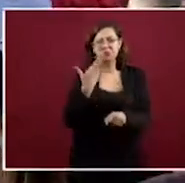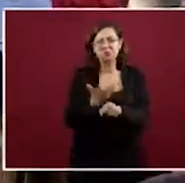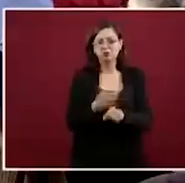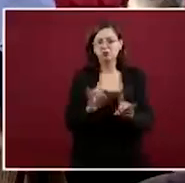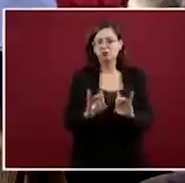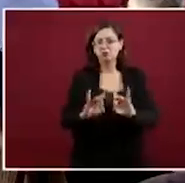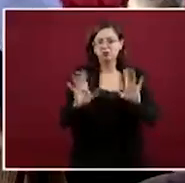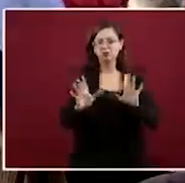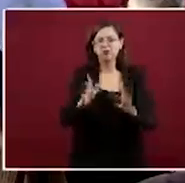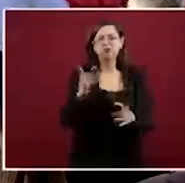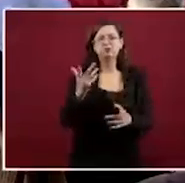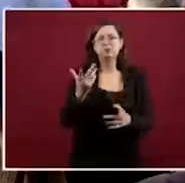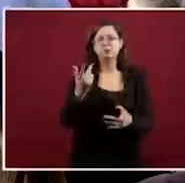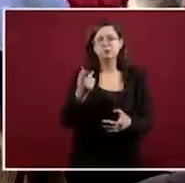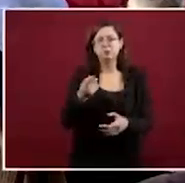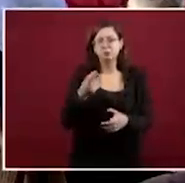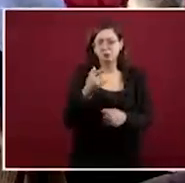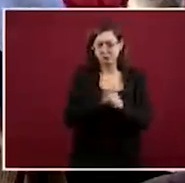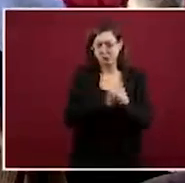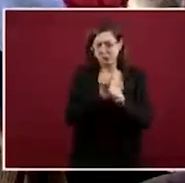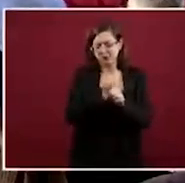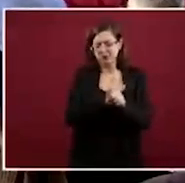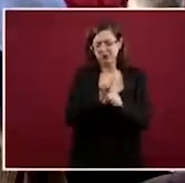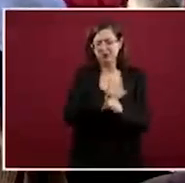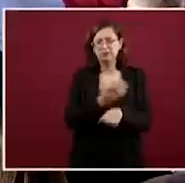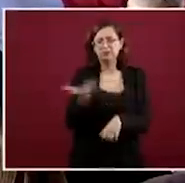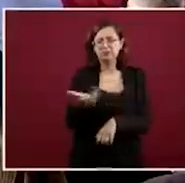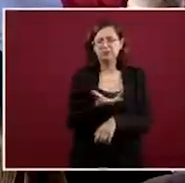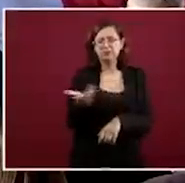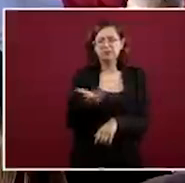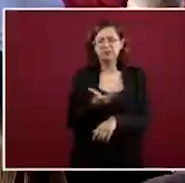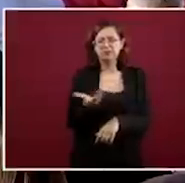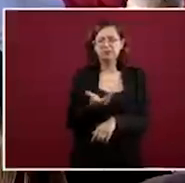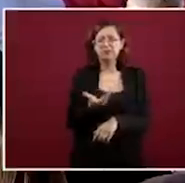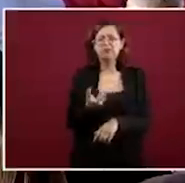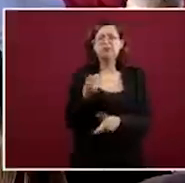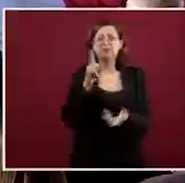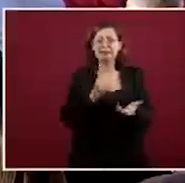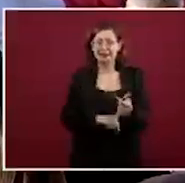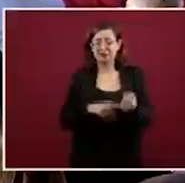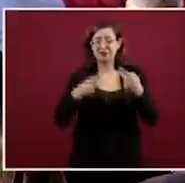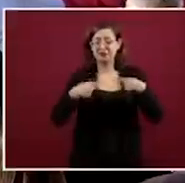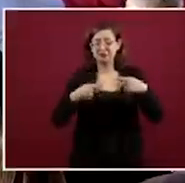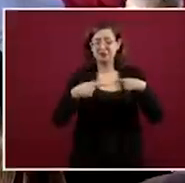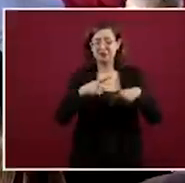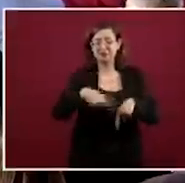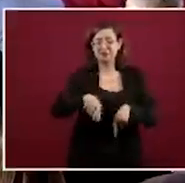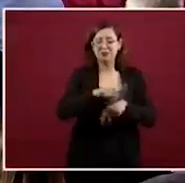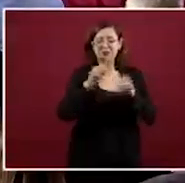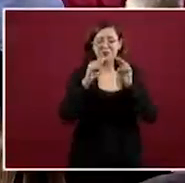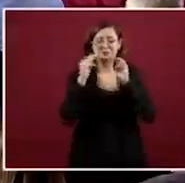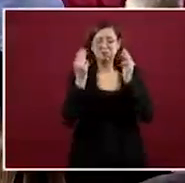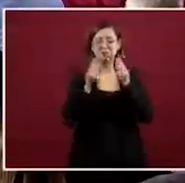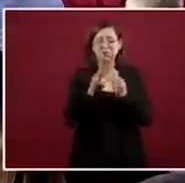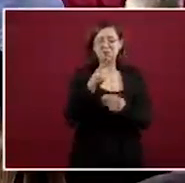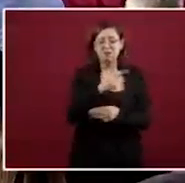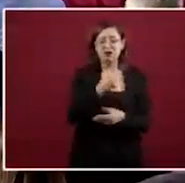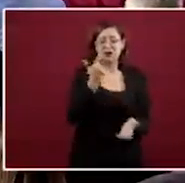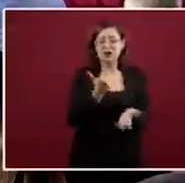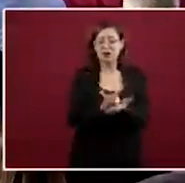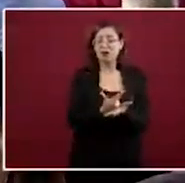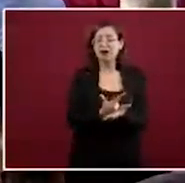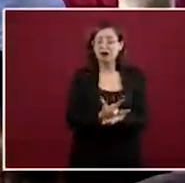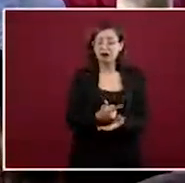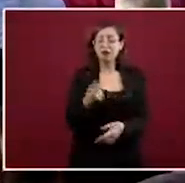necesaria para los fines de esa investigación al relacionarse con personas vinculadas al crimen organizado que por su alto grado de